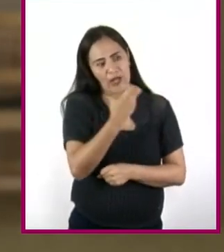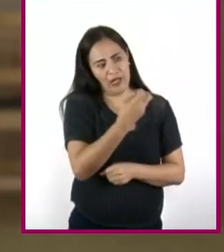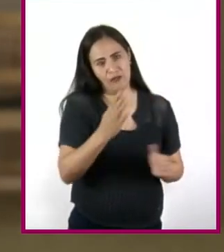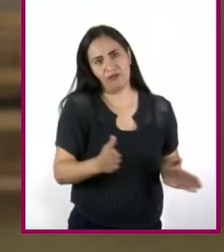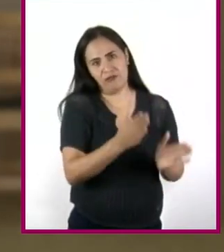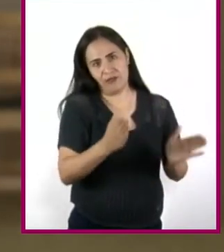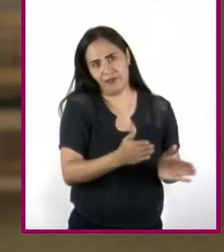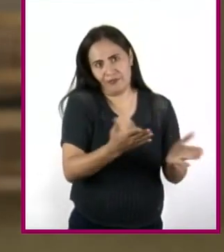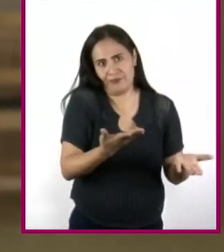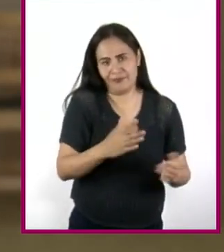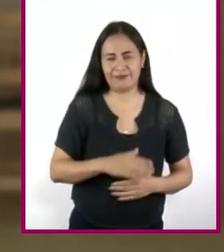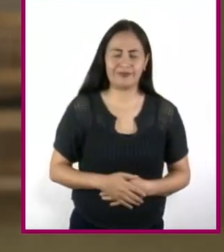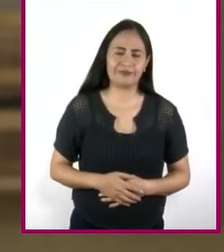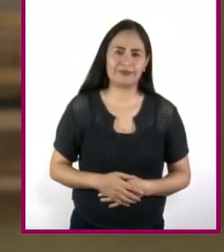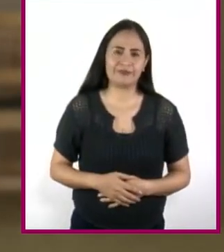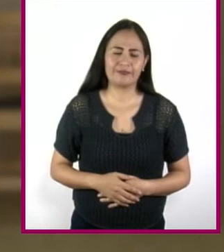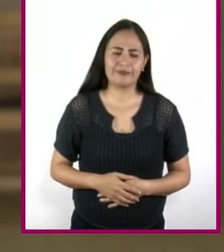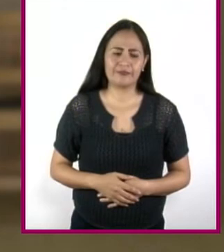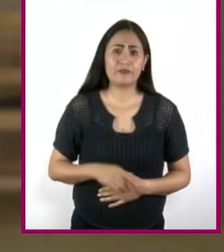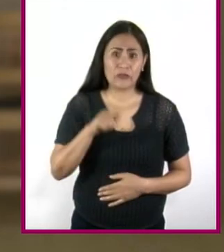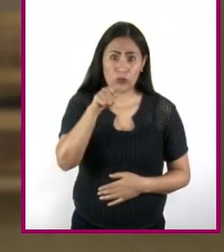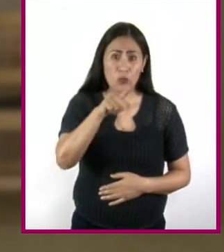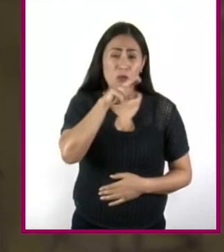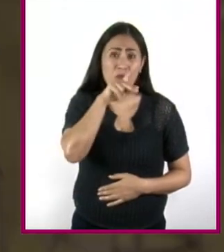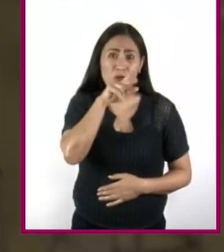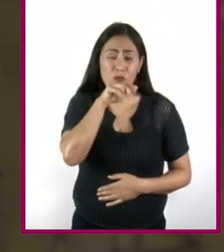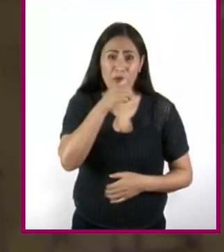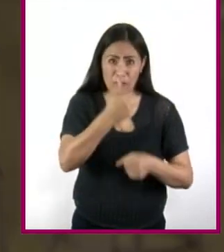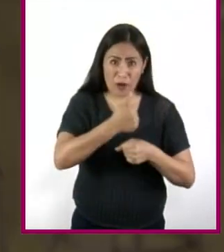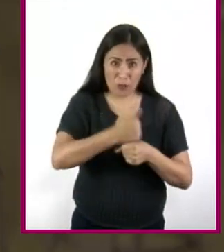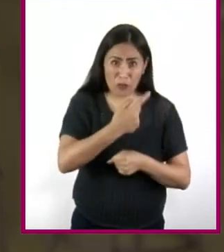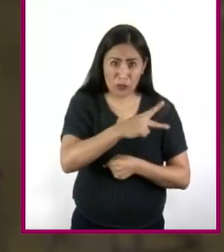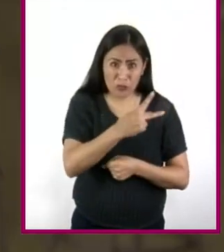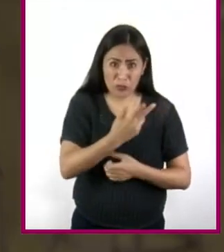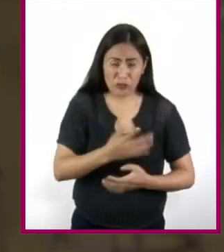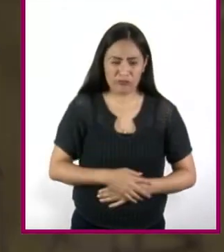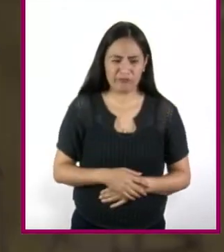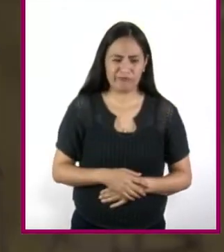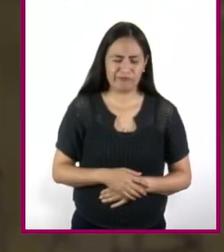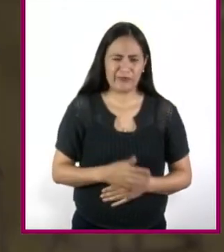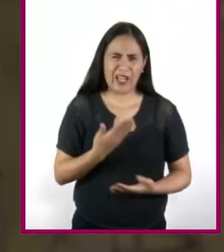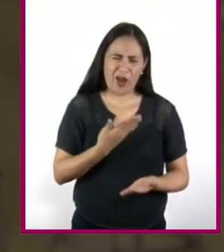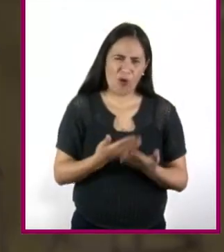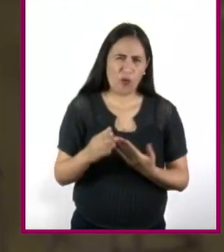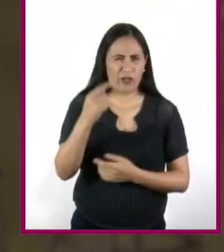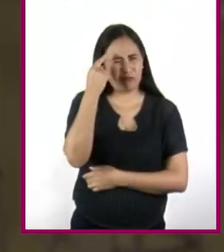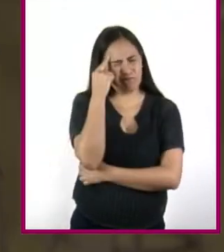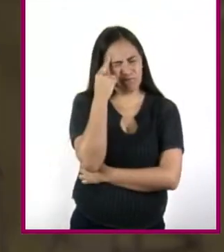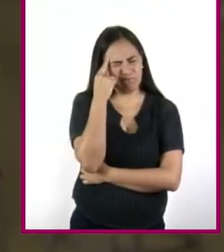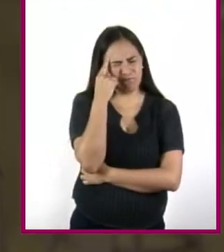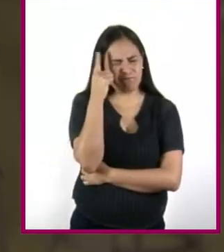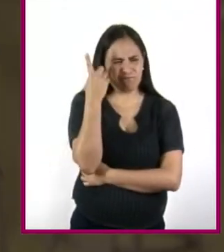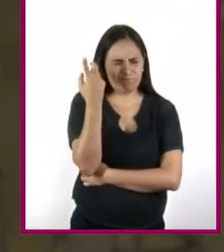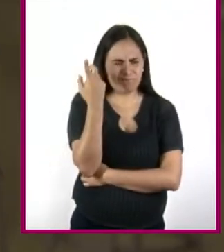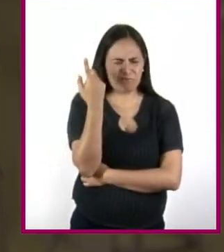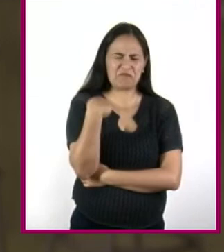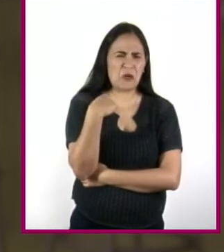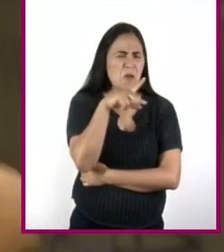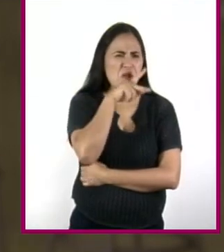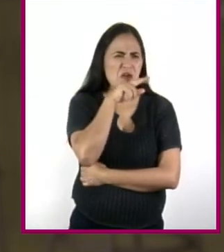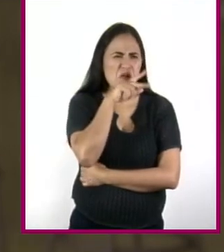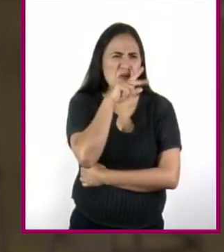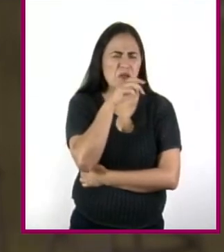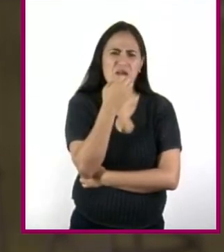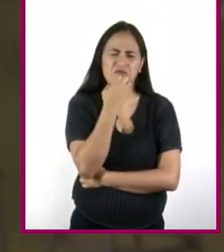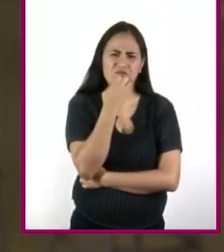Bueno, entonces, ¿qué? ¿Sigues preocupado por tu abue? Ahora me parece mucho más difícil estar preocupado. Por más que se